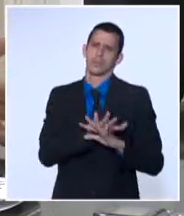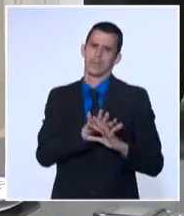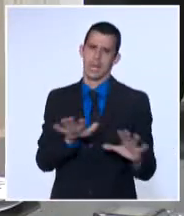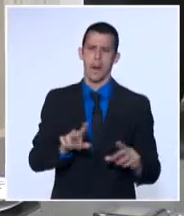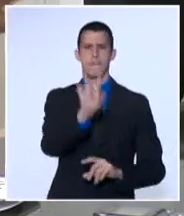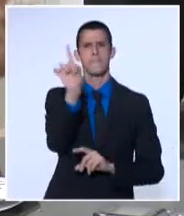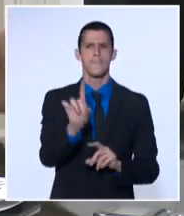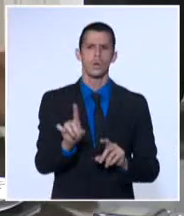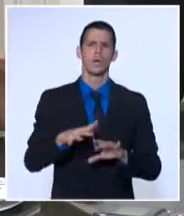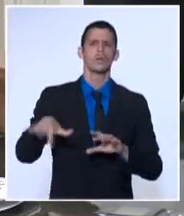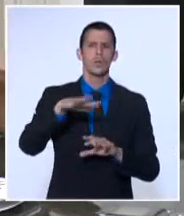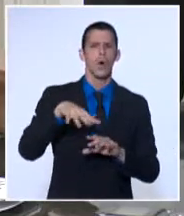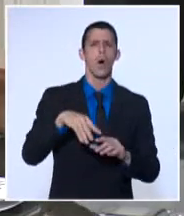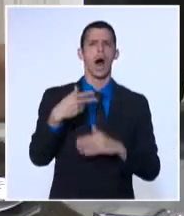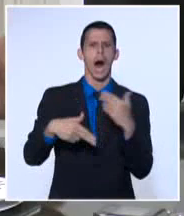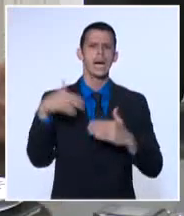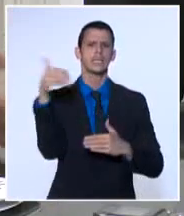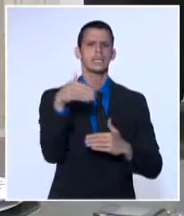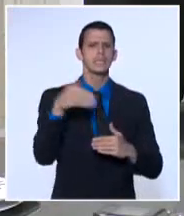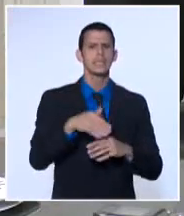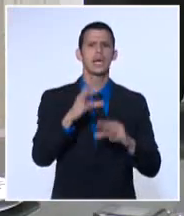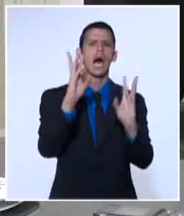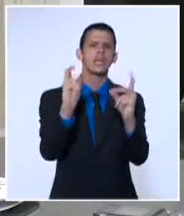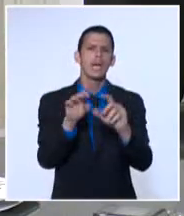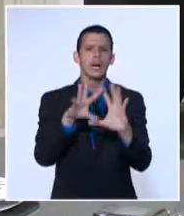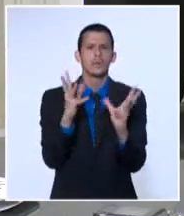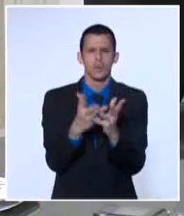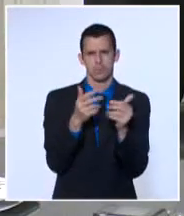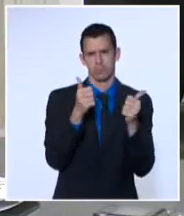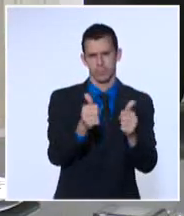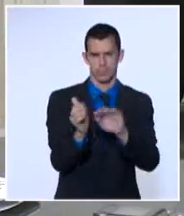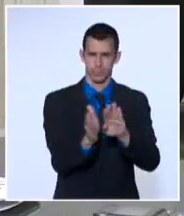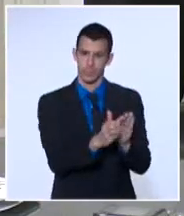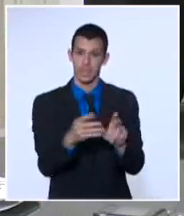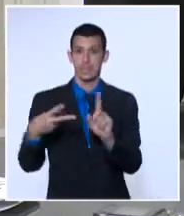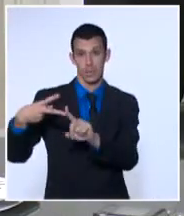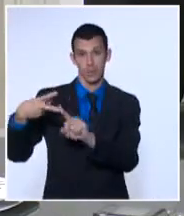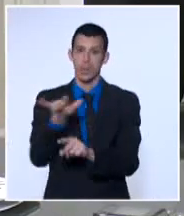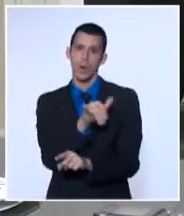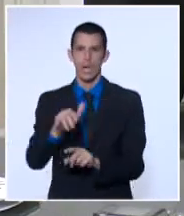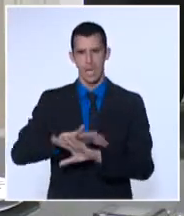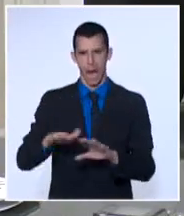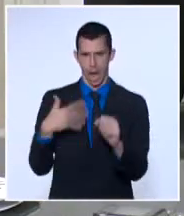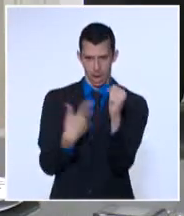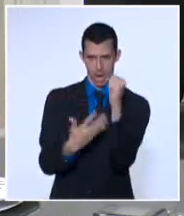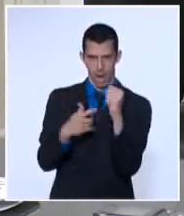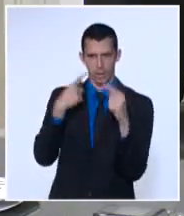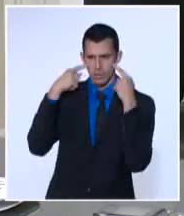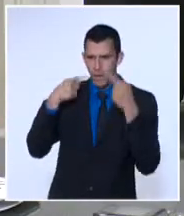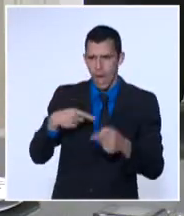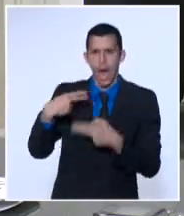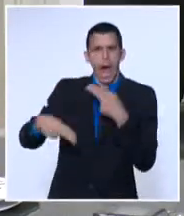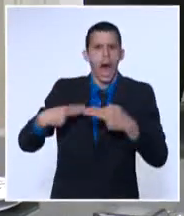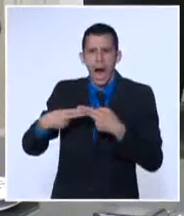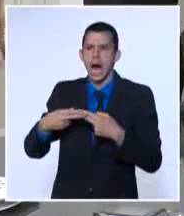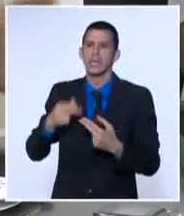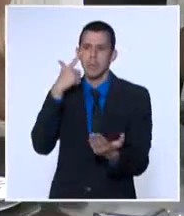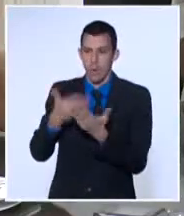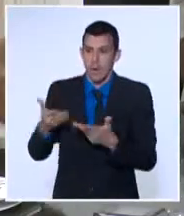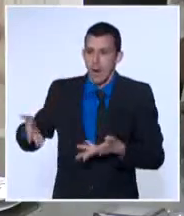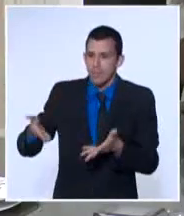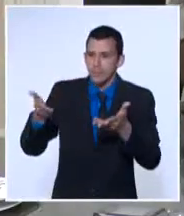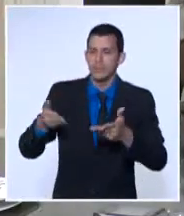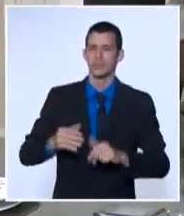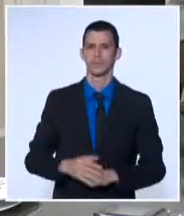de las mismas, las condiciones de los colegios, y una segunda que fue práctica, que fue que hicieron un ejercicio práctico donde hicieron